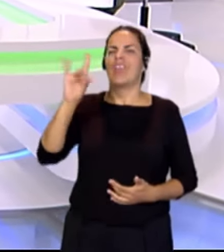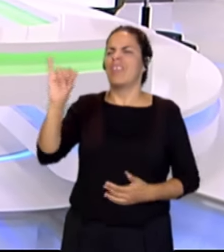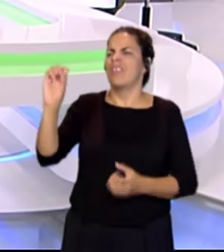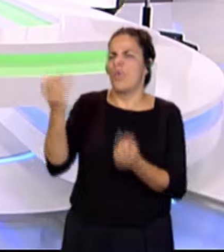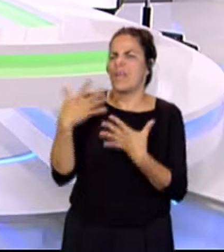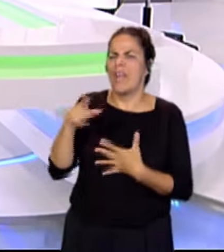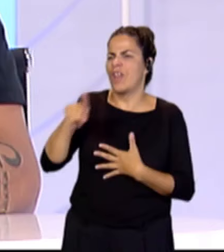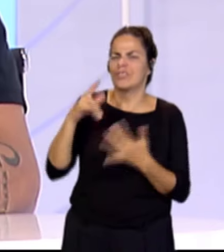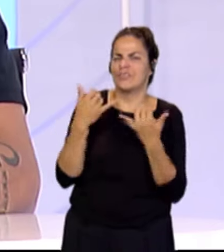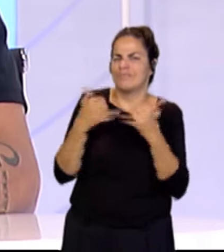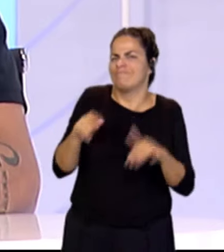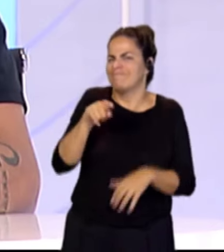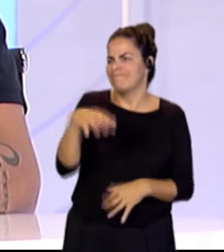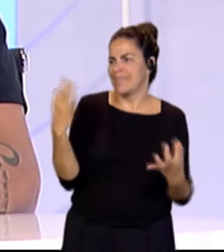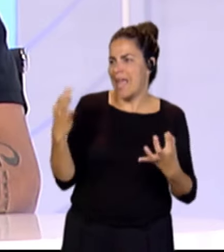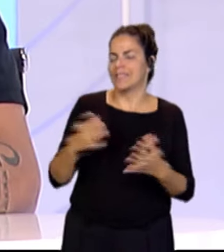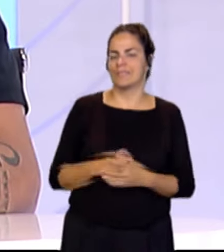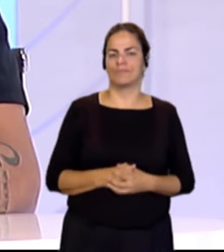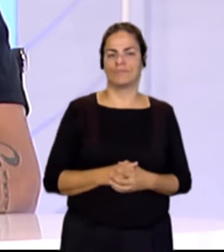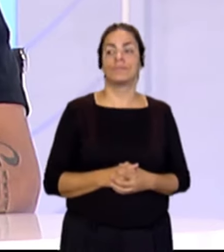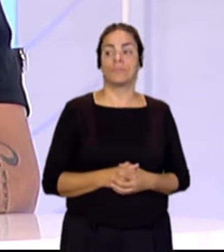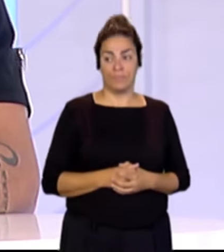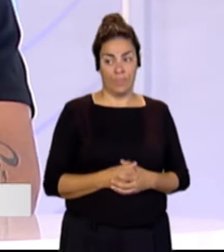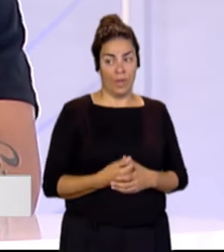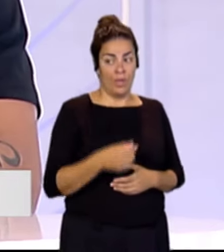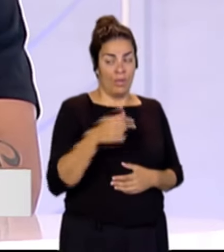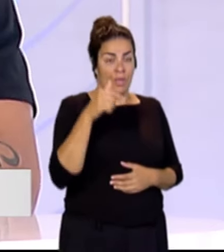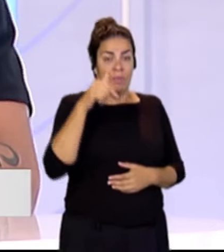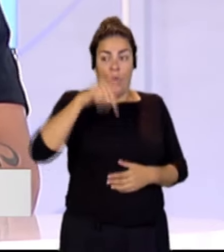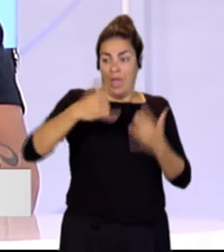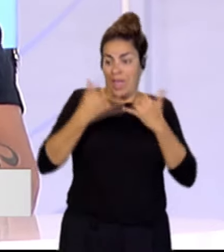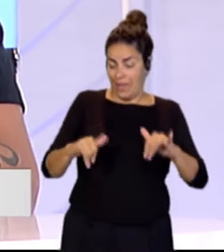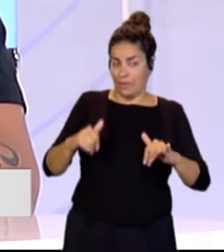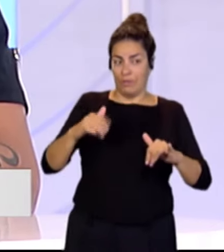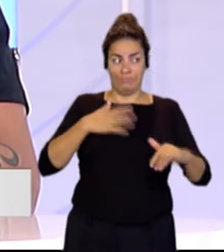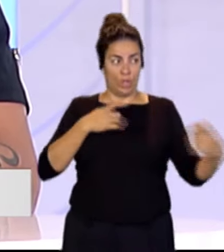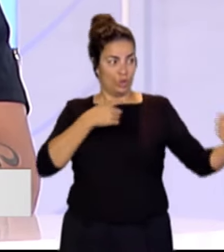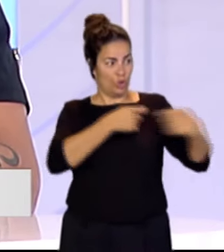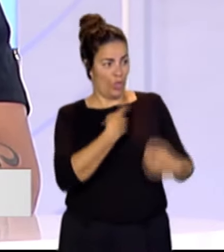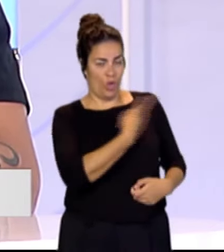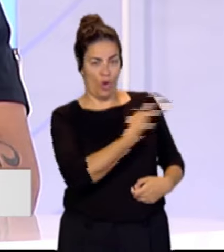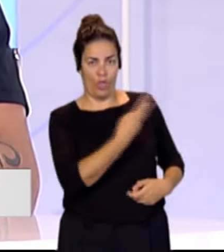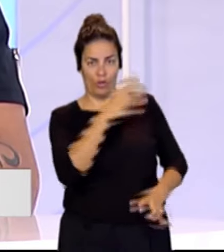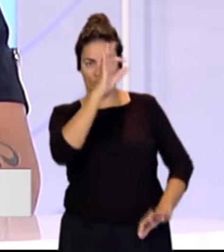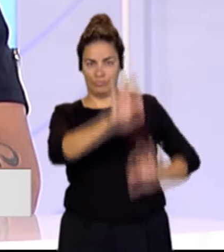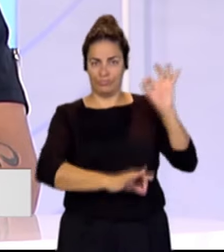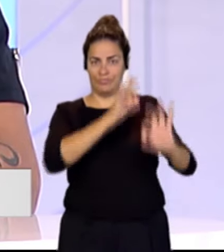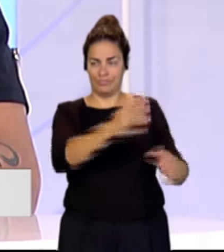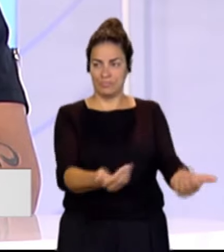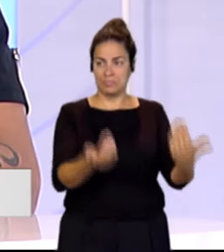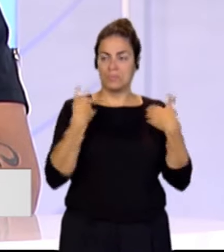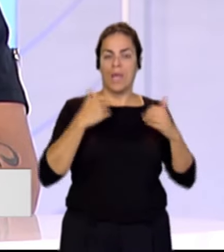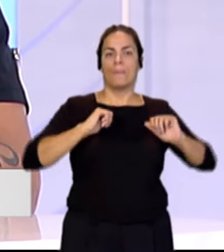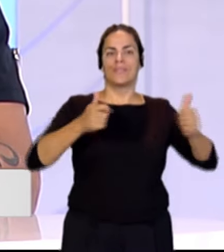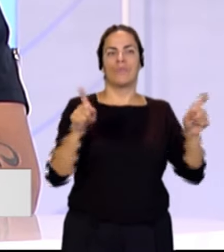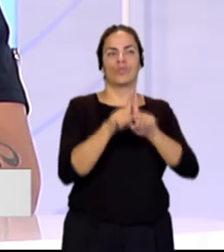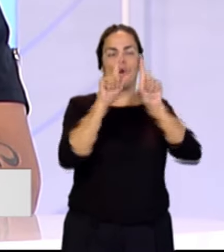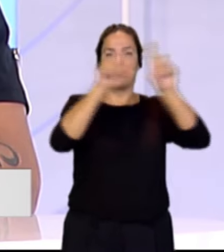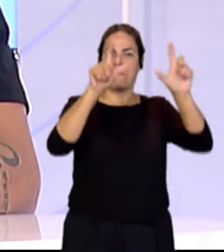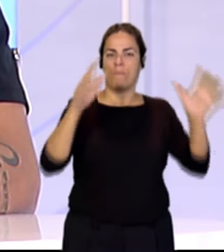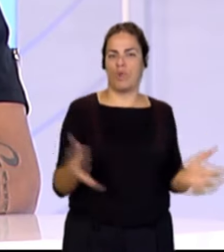se bueno Esto es un evento que hicimos entre yo y mi socio y que empezamos con una promotora